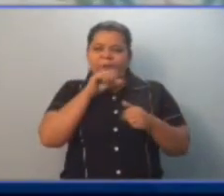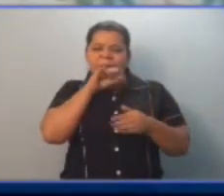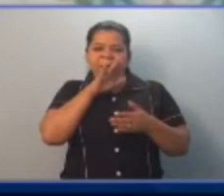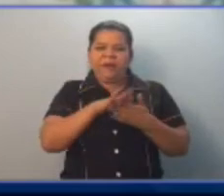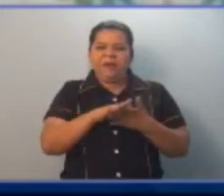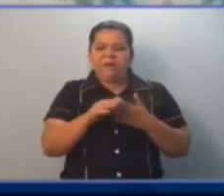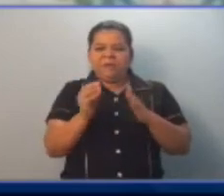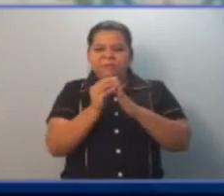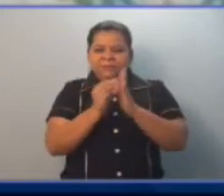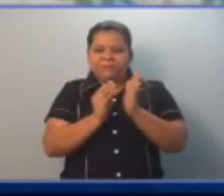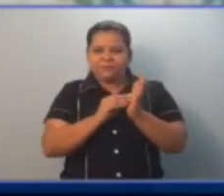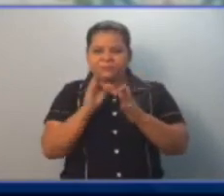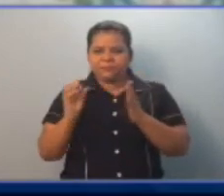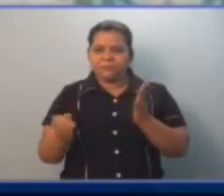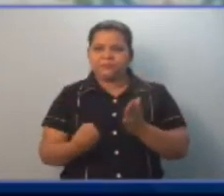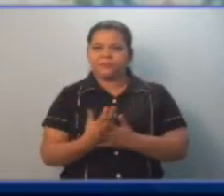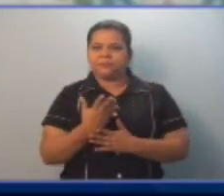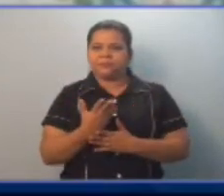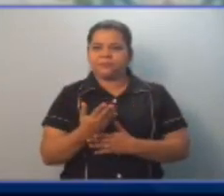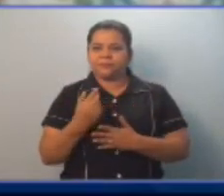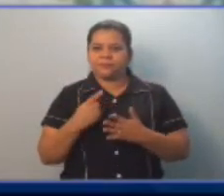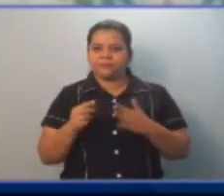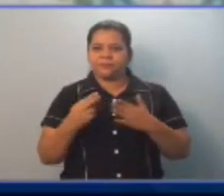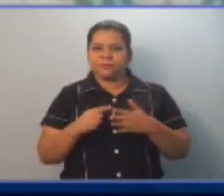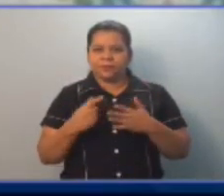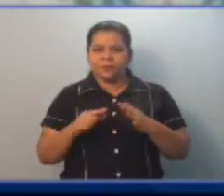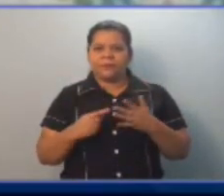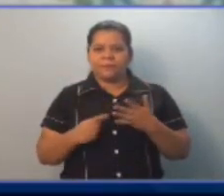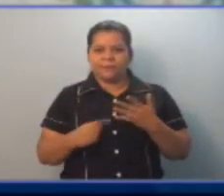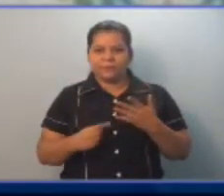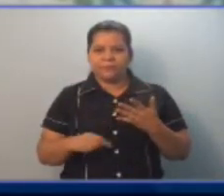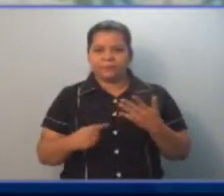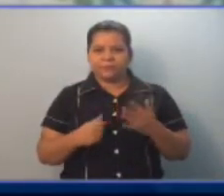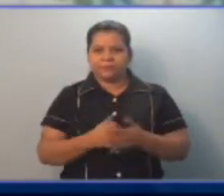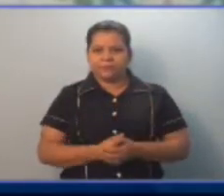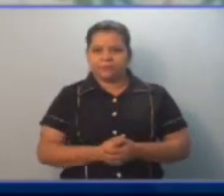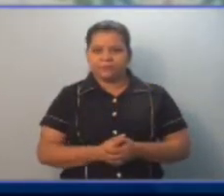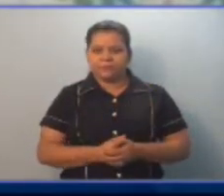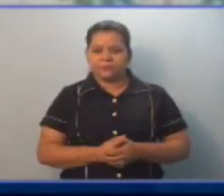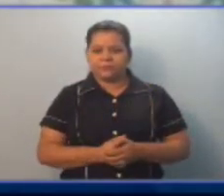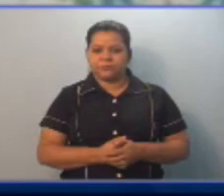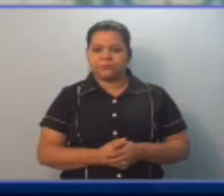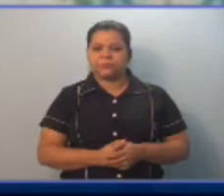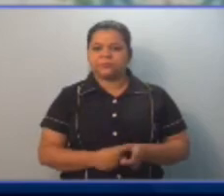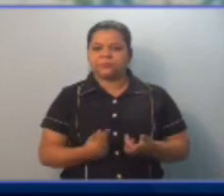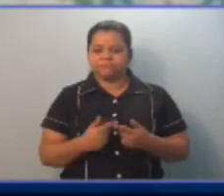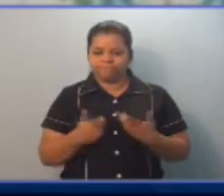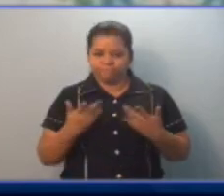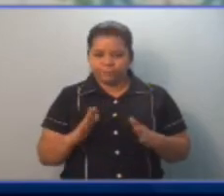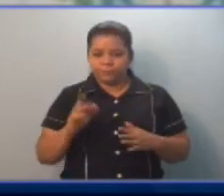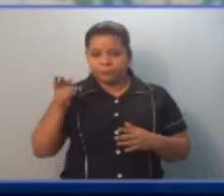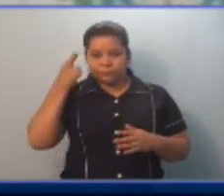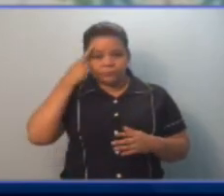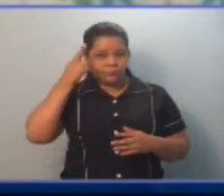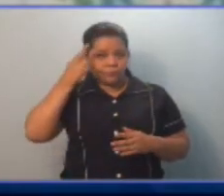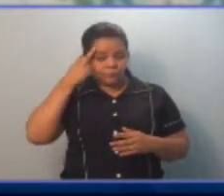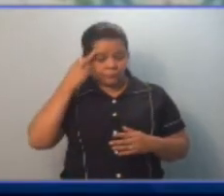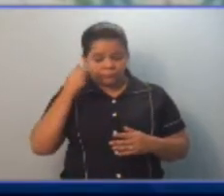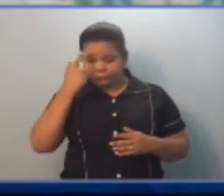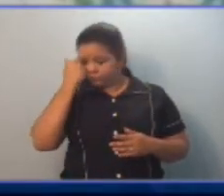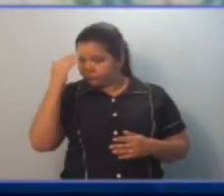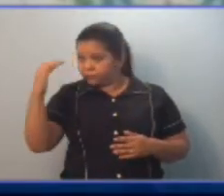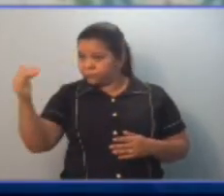dado el contenido de esta norma, la conformidad con la Constitución no existe. Pero por razones de